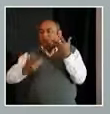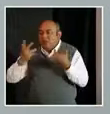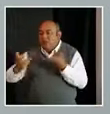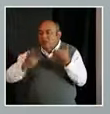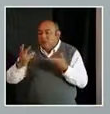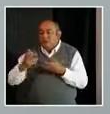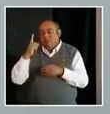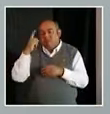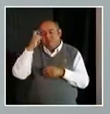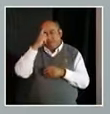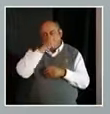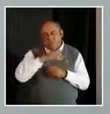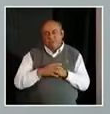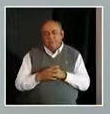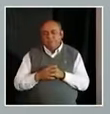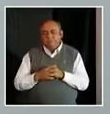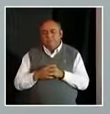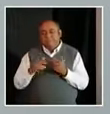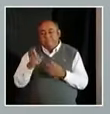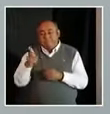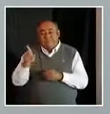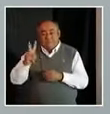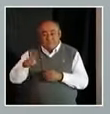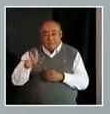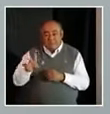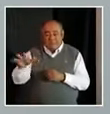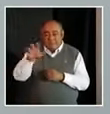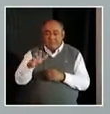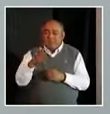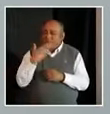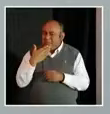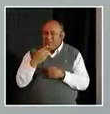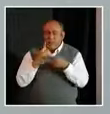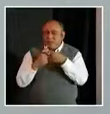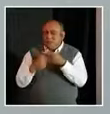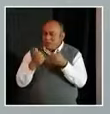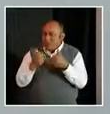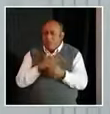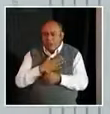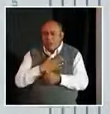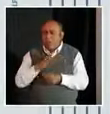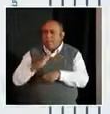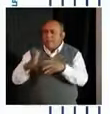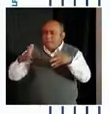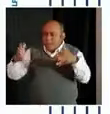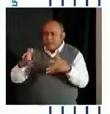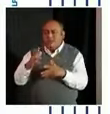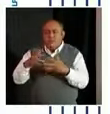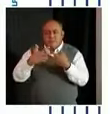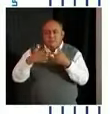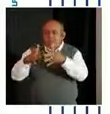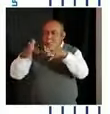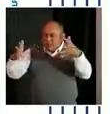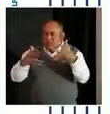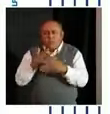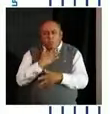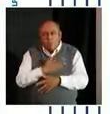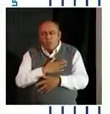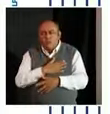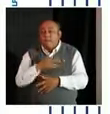realidad que tiene muchos aspectos positivos, pero que nos representa a nosotros en agua y drenaje un reto a